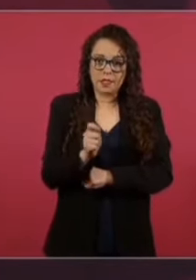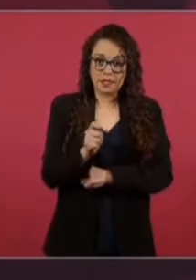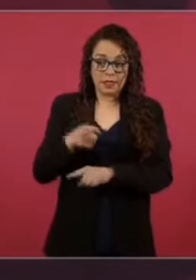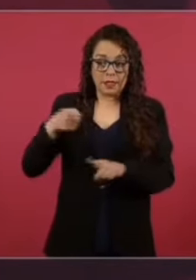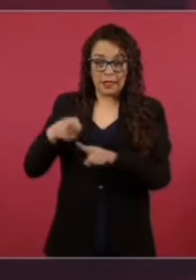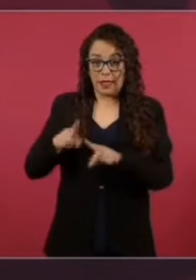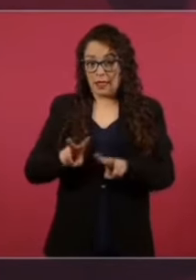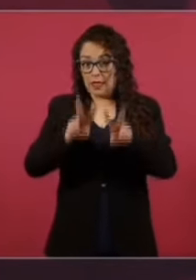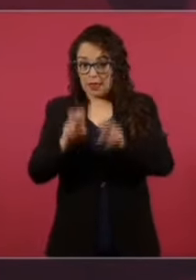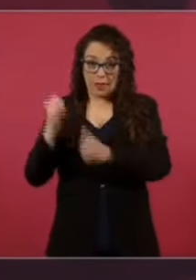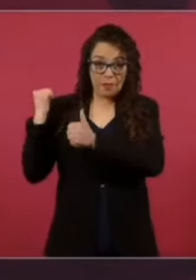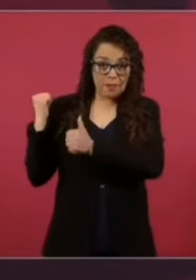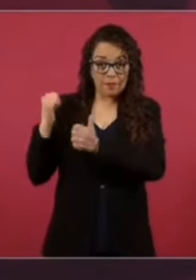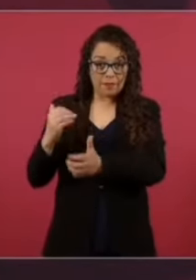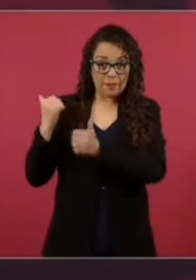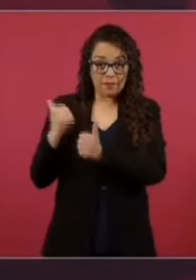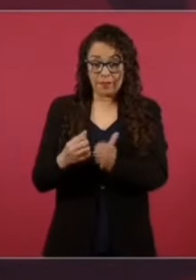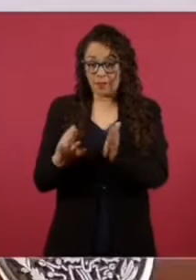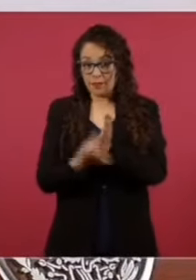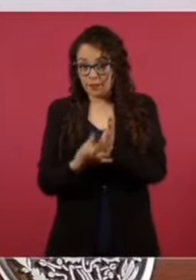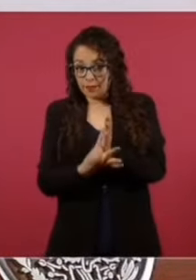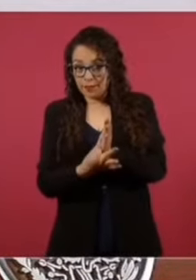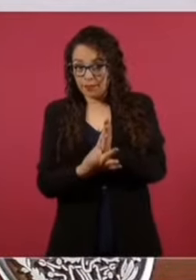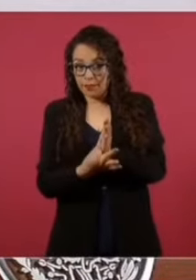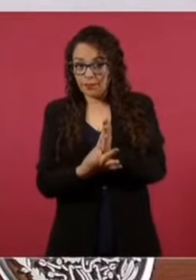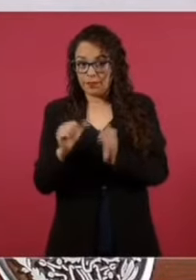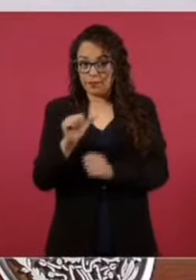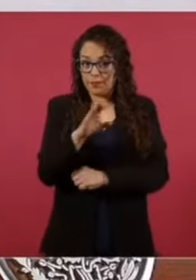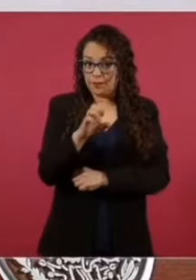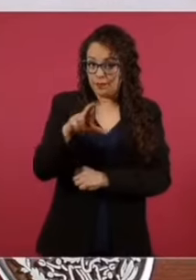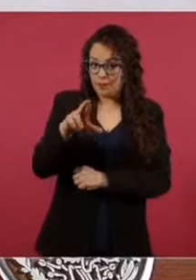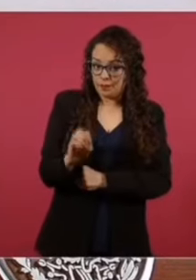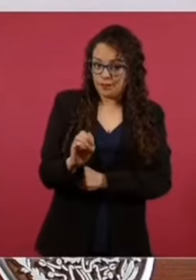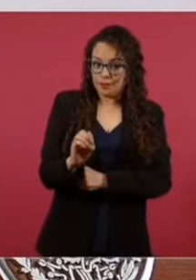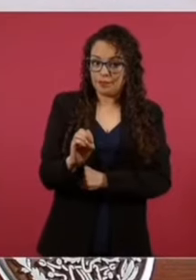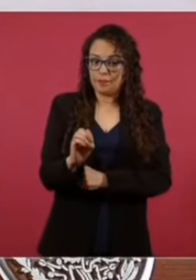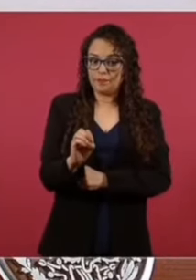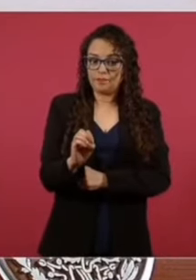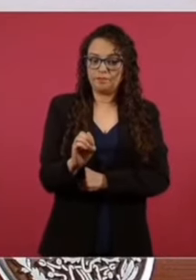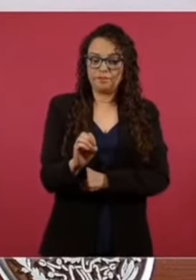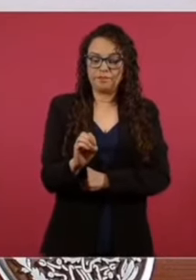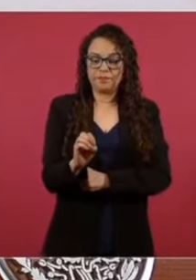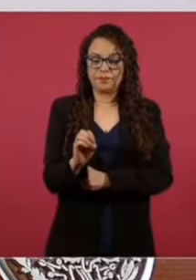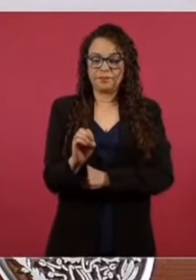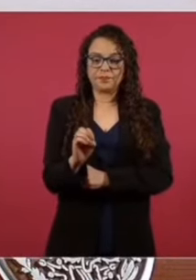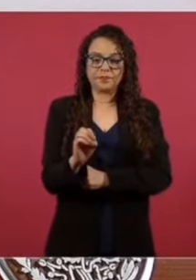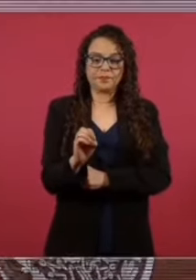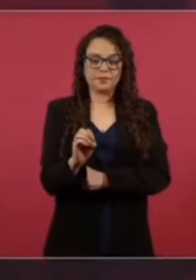el caso de la importación de acero de